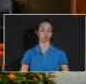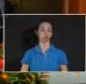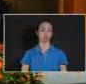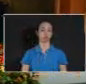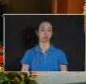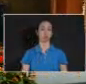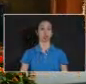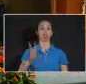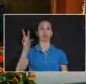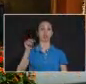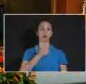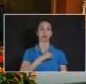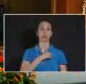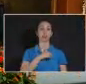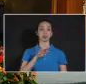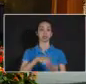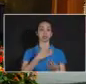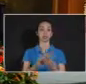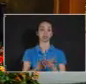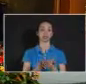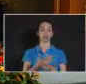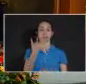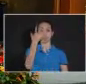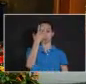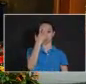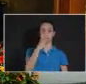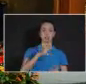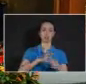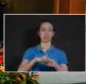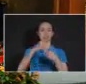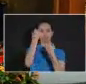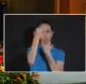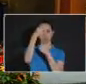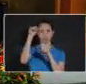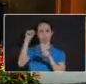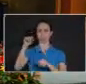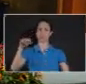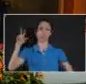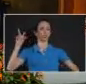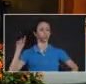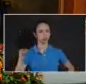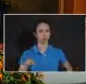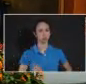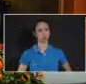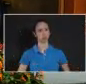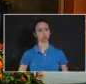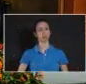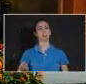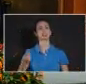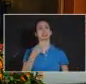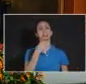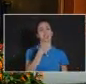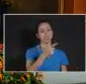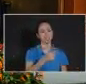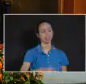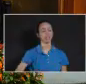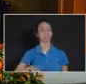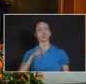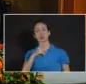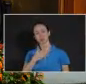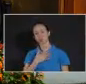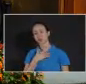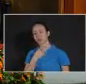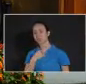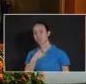No quiero caer en pecado de desobediencia. No, mejor que le diga a él. Mira, tú me gustas, yo me quiero casar